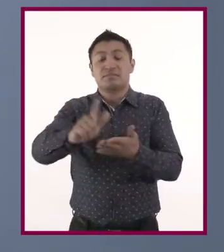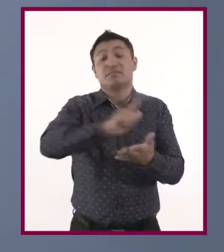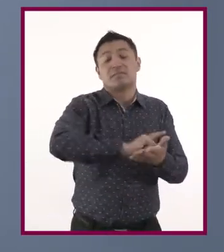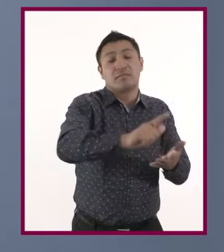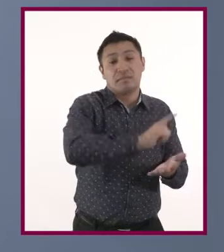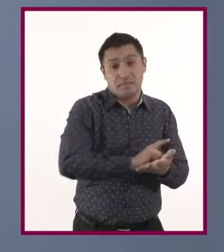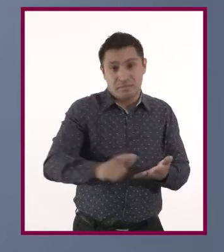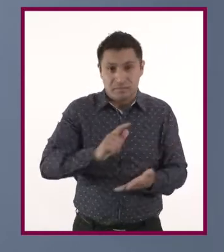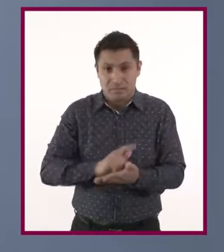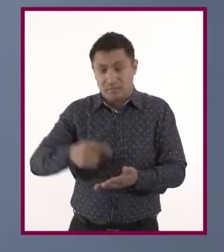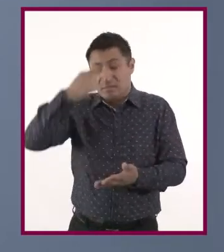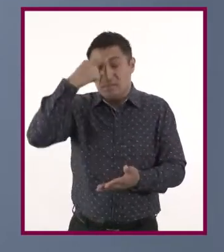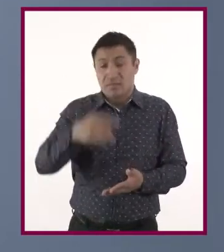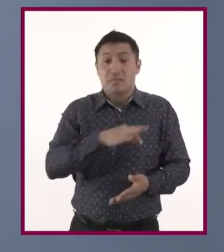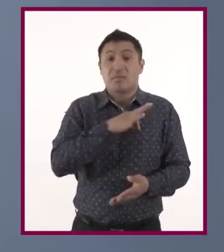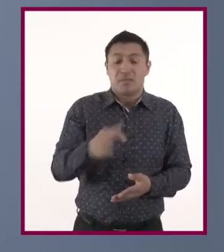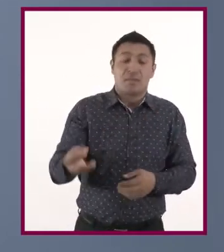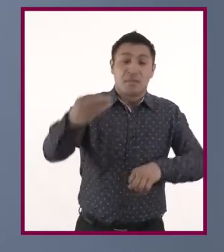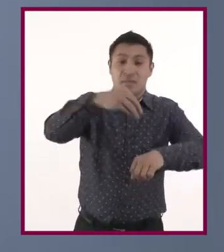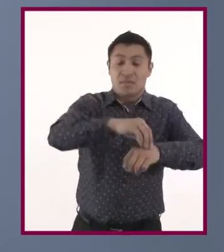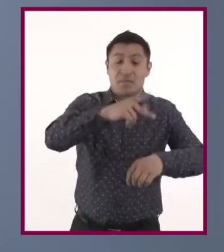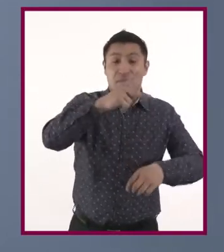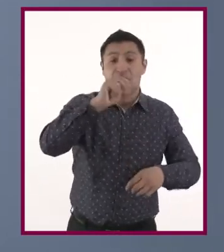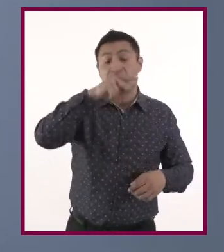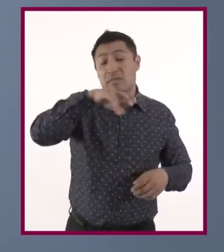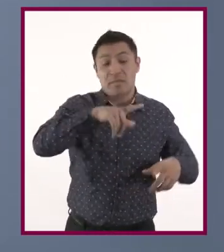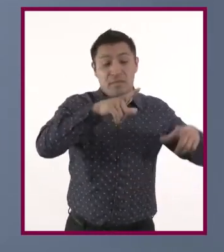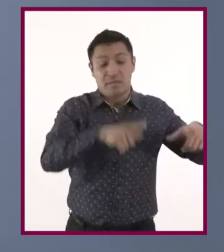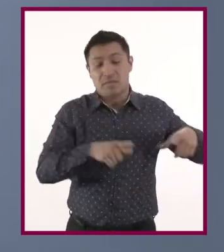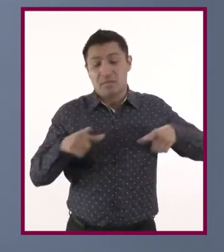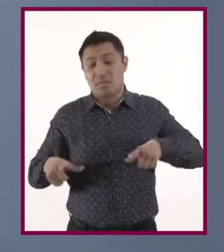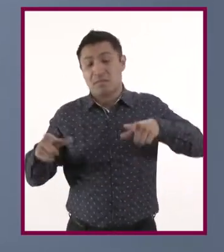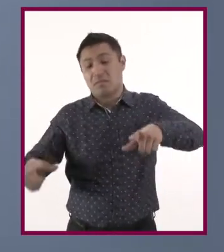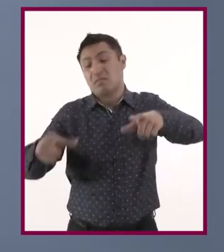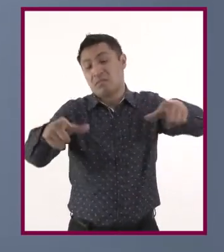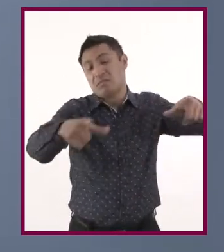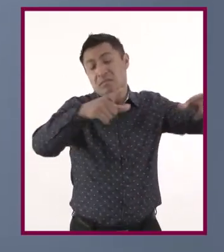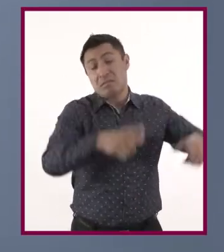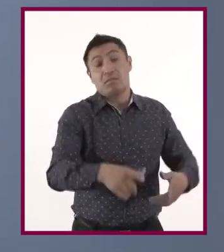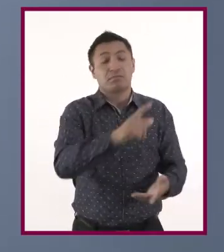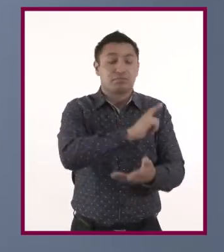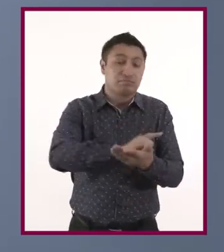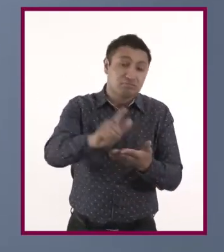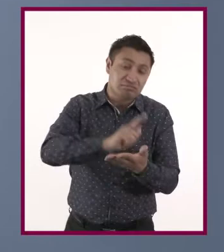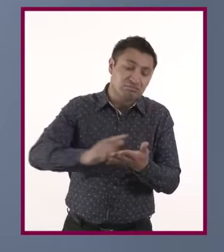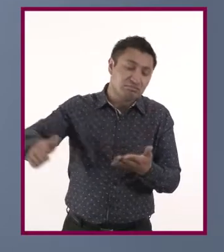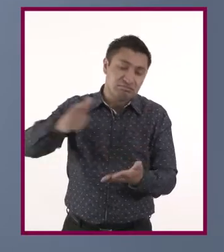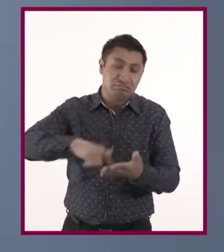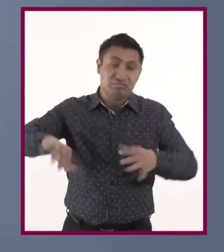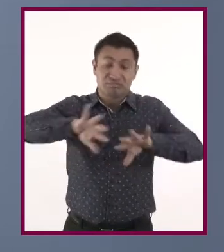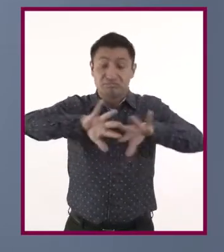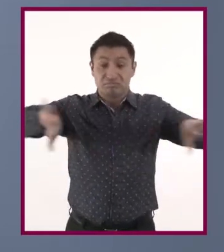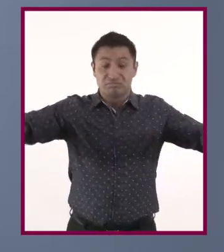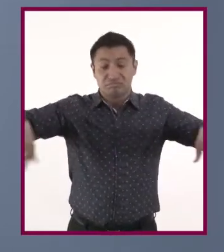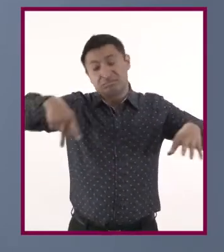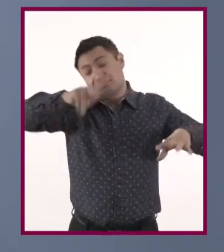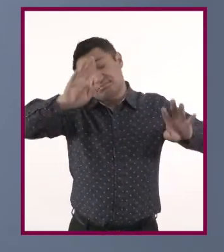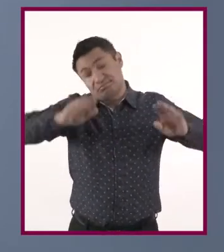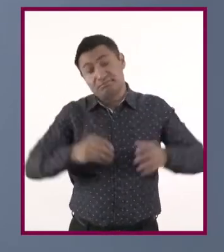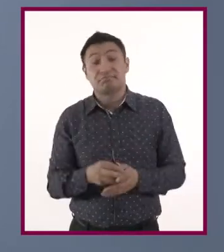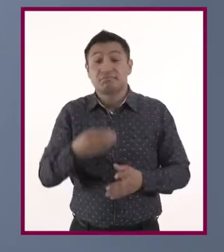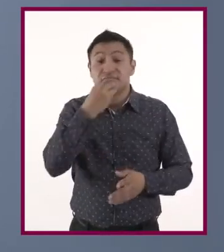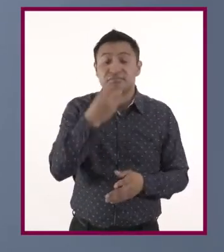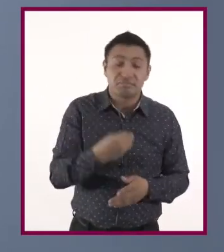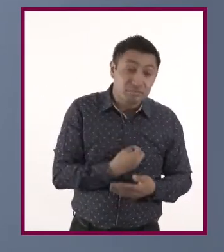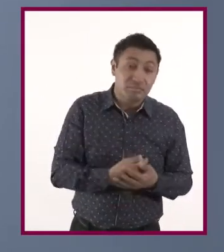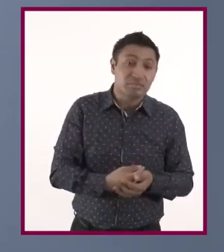vegetación para poder colocar todos estos paneles. Fuera de esto y de los materiales usados, que como cualquier otra instalación, no